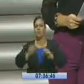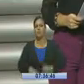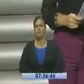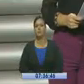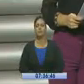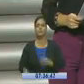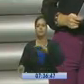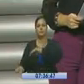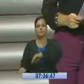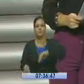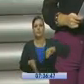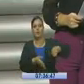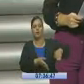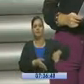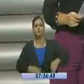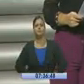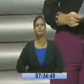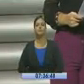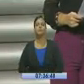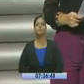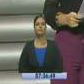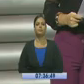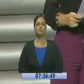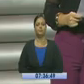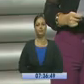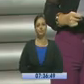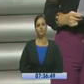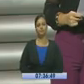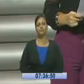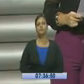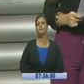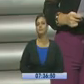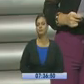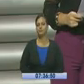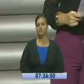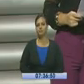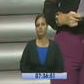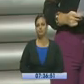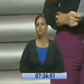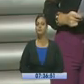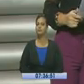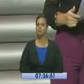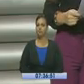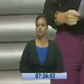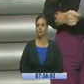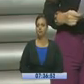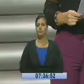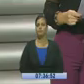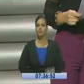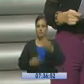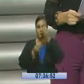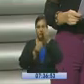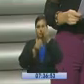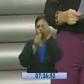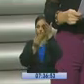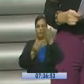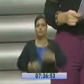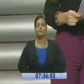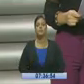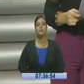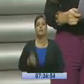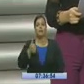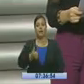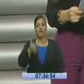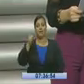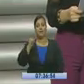bien en una noche colmada de discursos de reivindicación social y presentaciones artísticas. El cuerpo diplomático conmemoró los 70